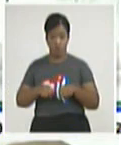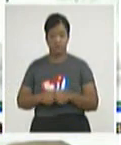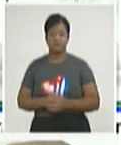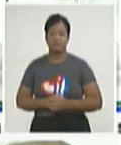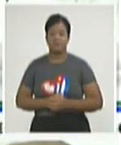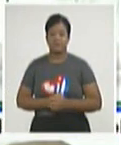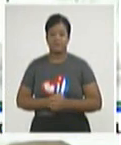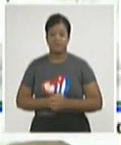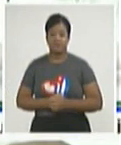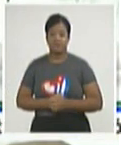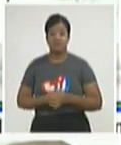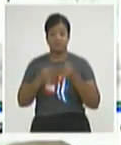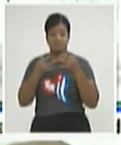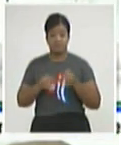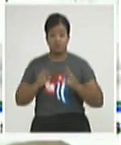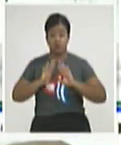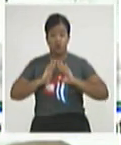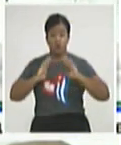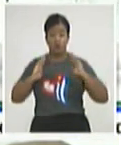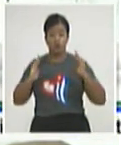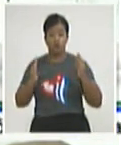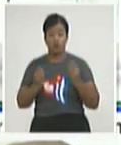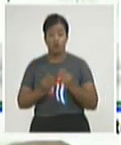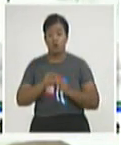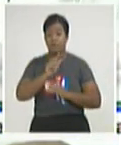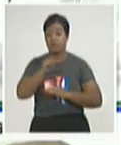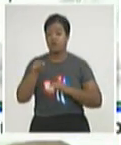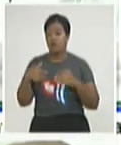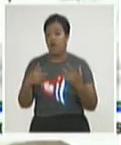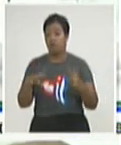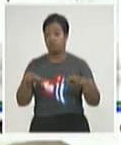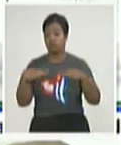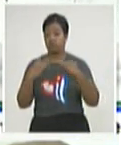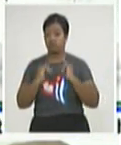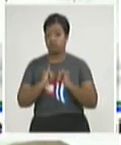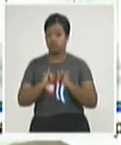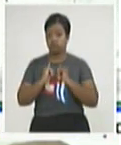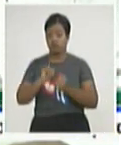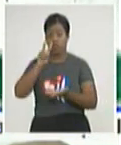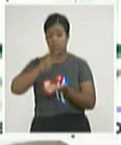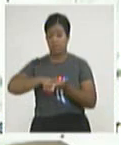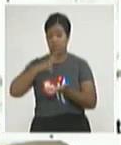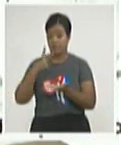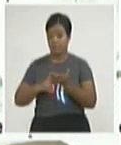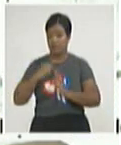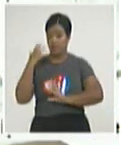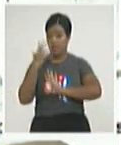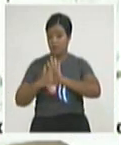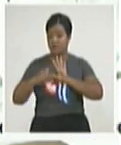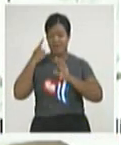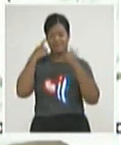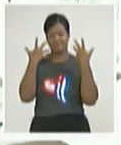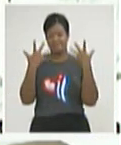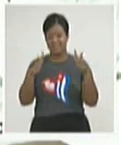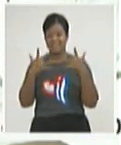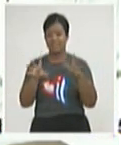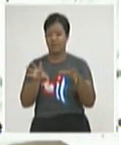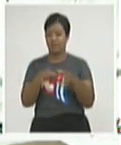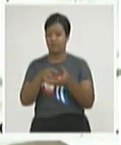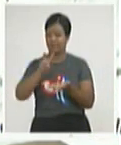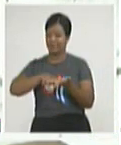realmente a todas las personas que escuchan la información, a la intérprete de lenguas de señas, felicitación a este